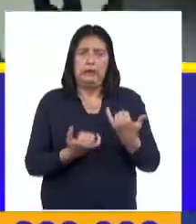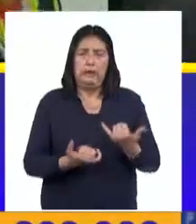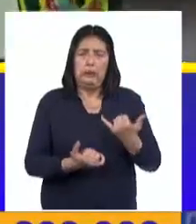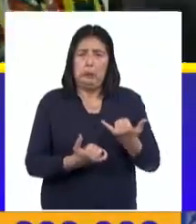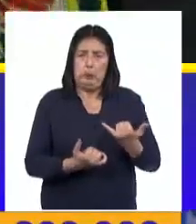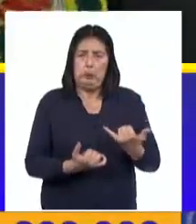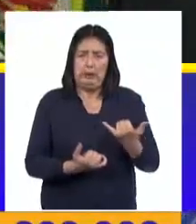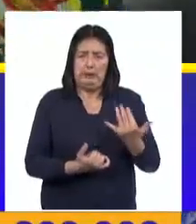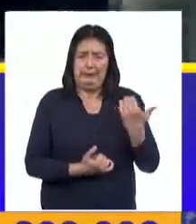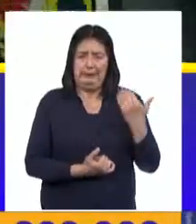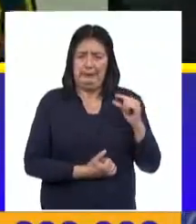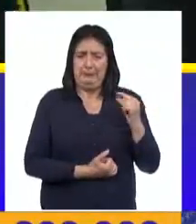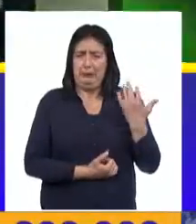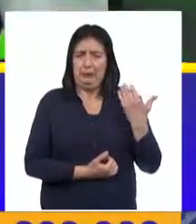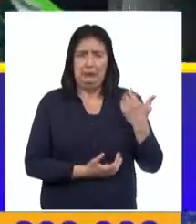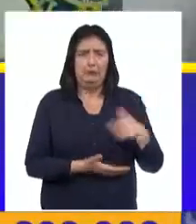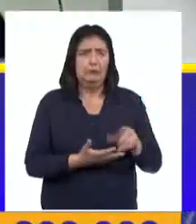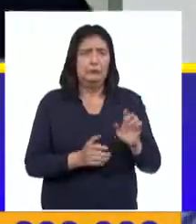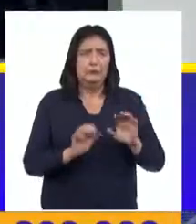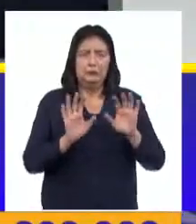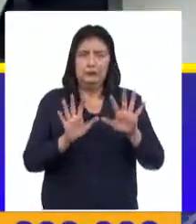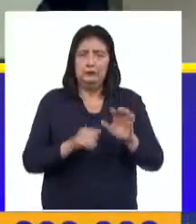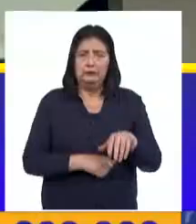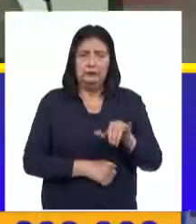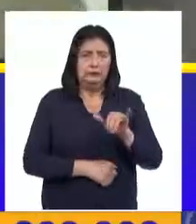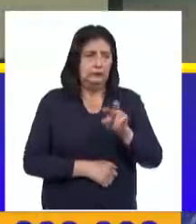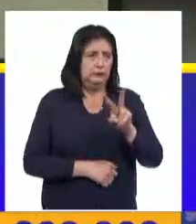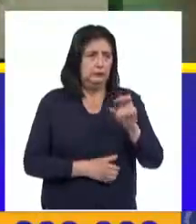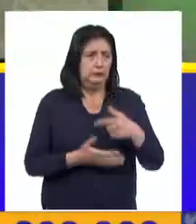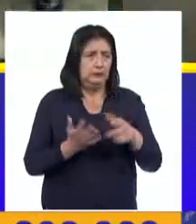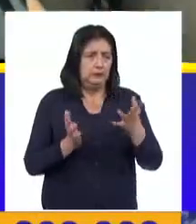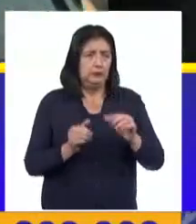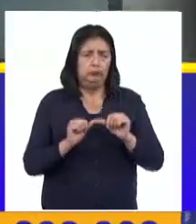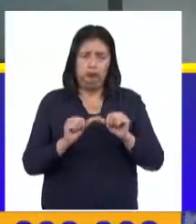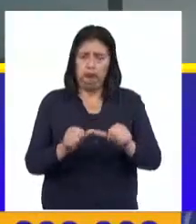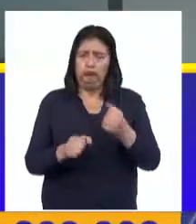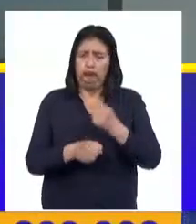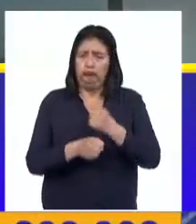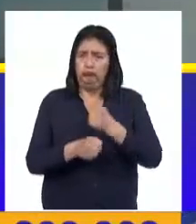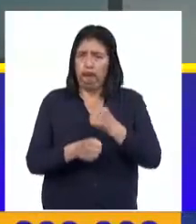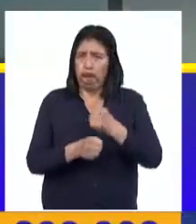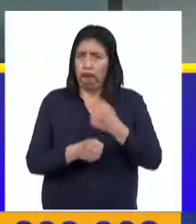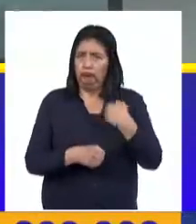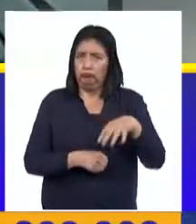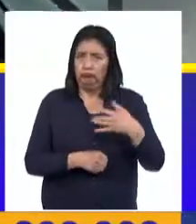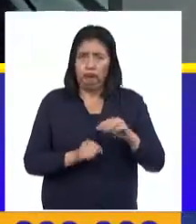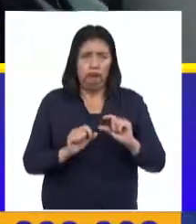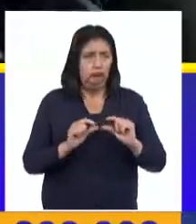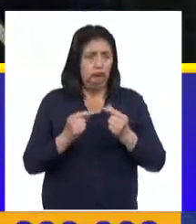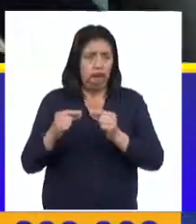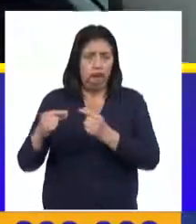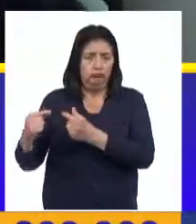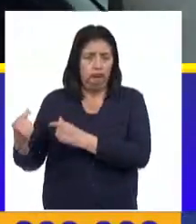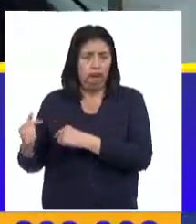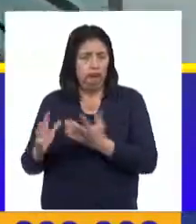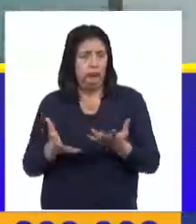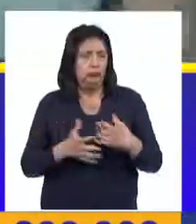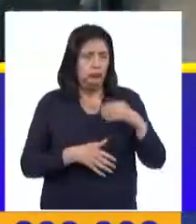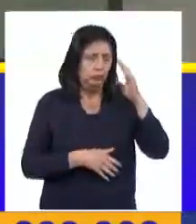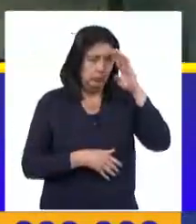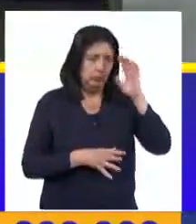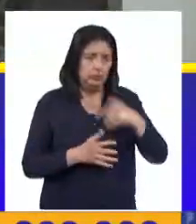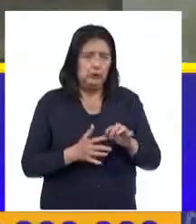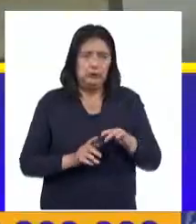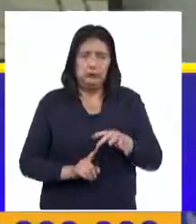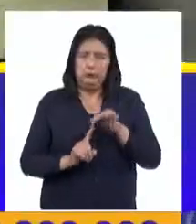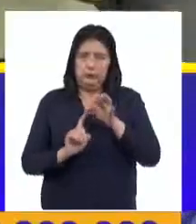Ha sido el asalto a las 10:20. Continúan trabajando las unidades especializadas. Tenemos